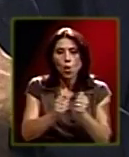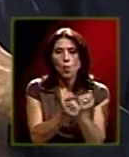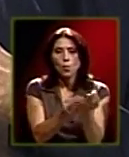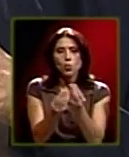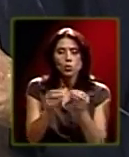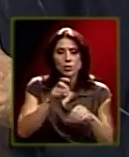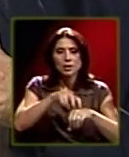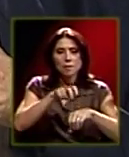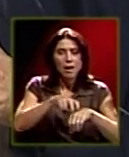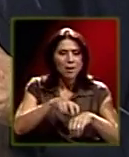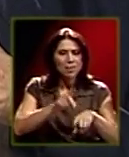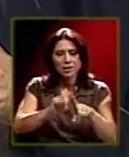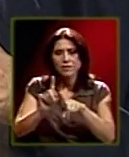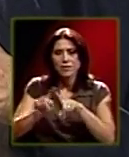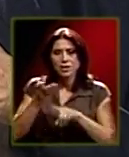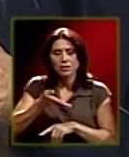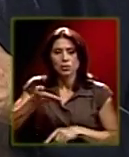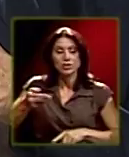digamos,